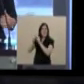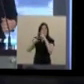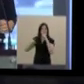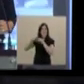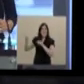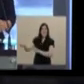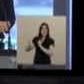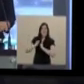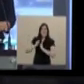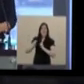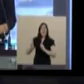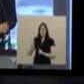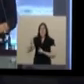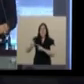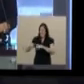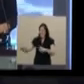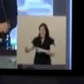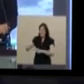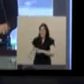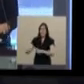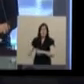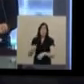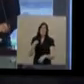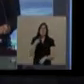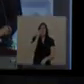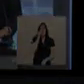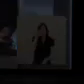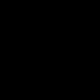la que usaba mi viejo, que laburó toda su vida y nunca tuvo tendinitis de nada.